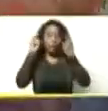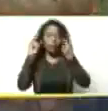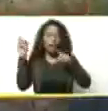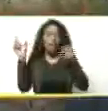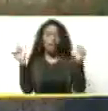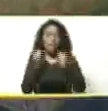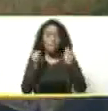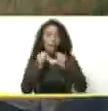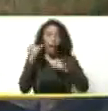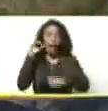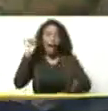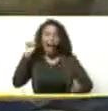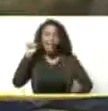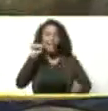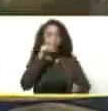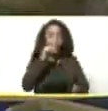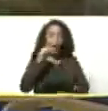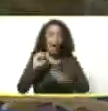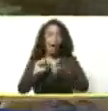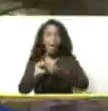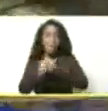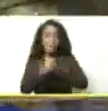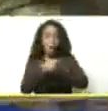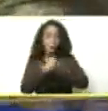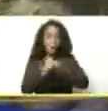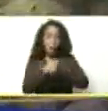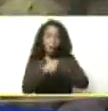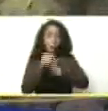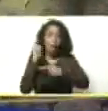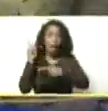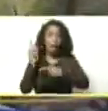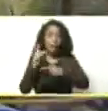trayendo la zanahoria y la papa la cebolla las